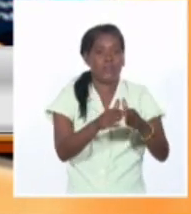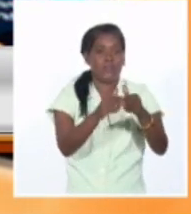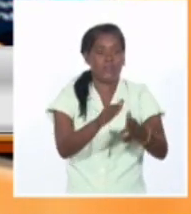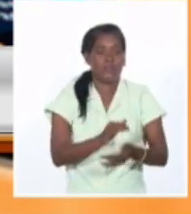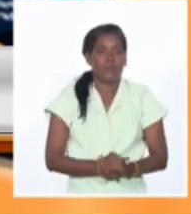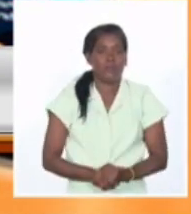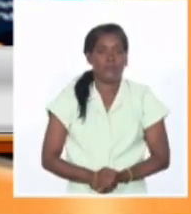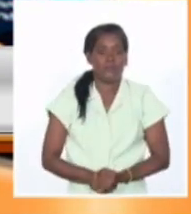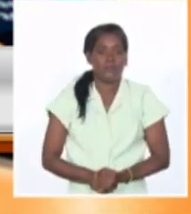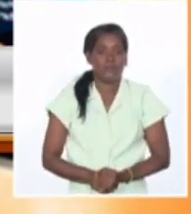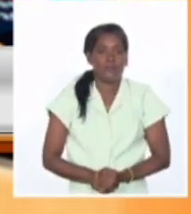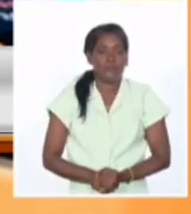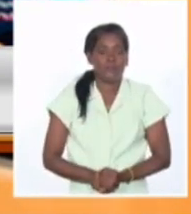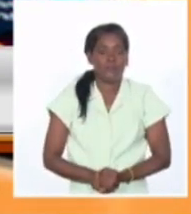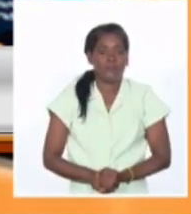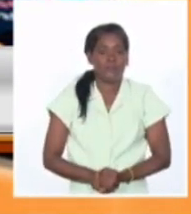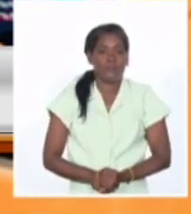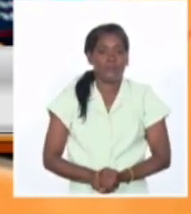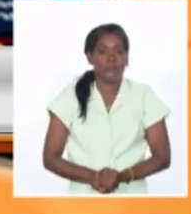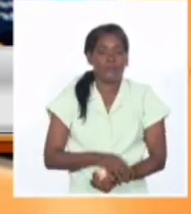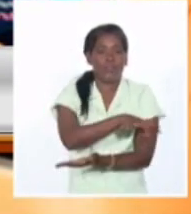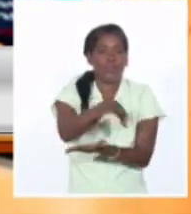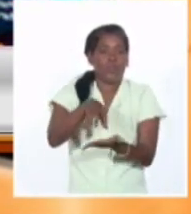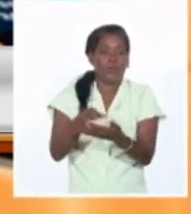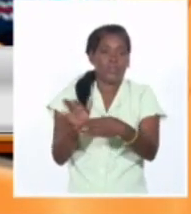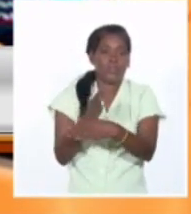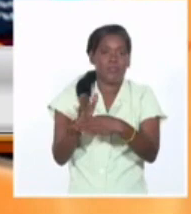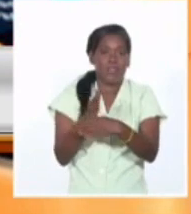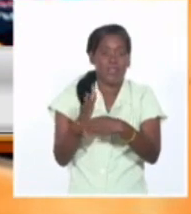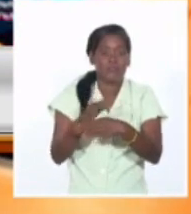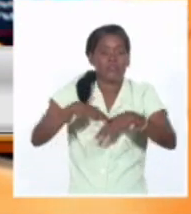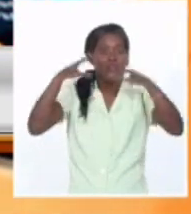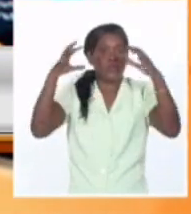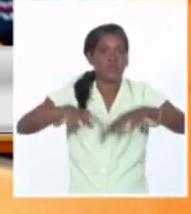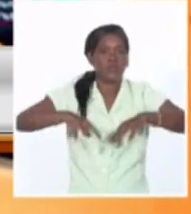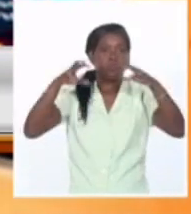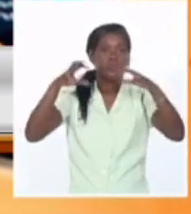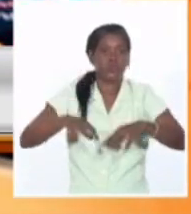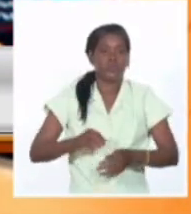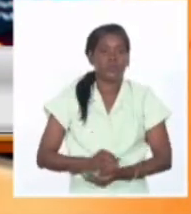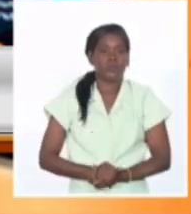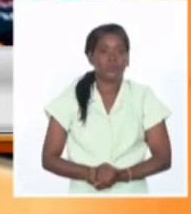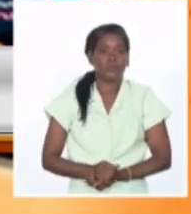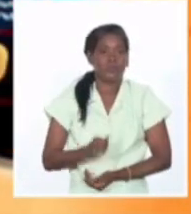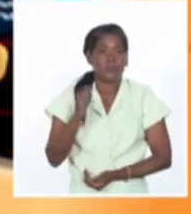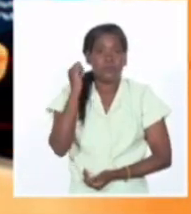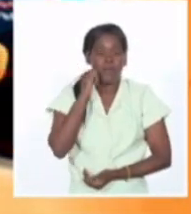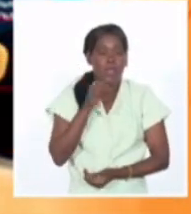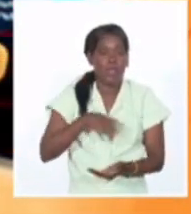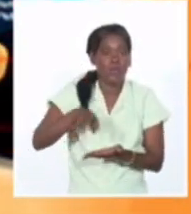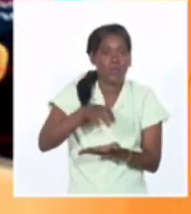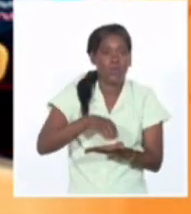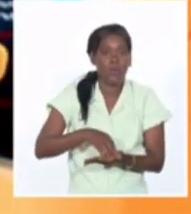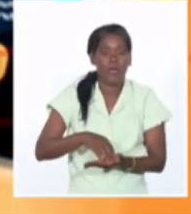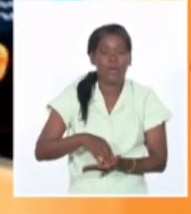acumulados significativos en varios sitios de la geografía granmense en las últimas horas, con destaque en Canay de las Mercedes, Bartolomé Mazó,